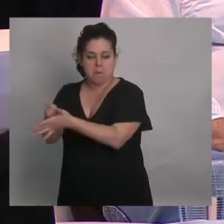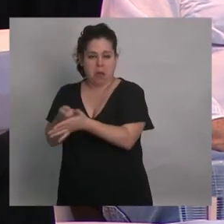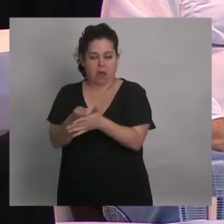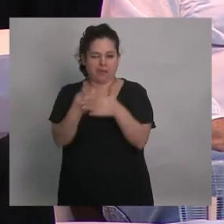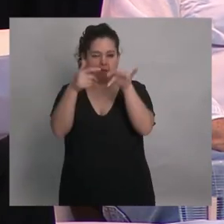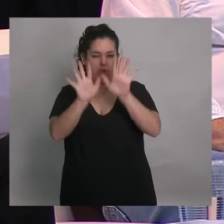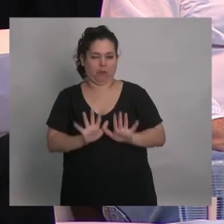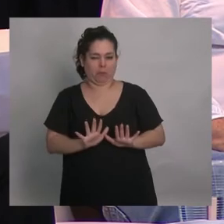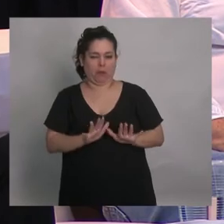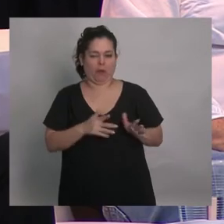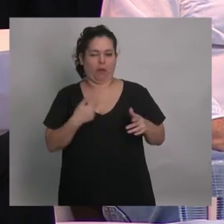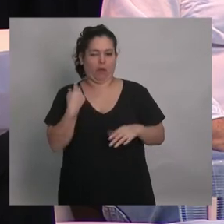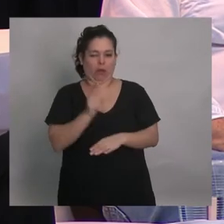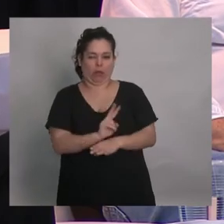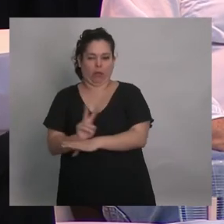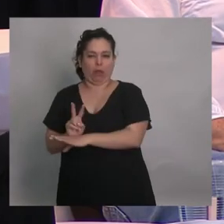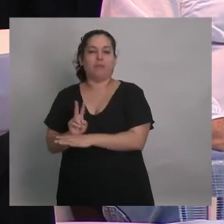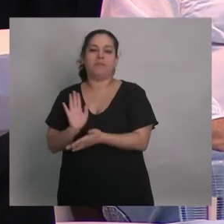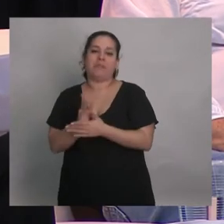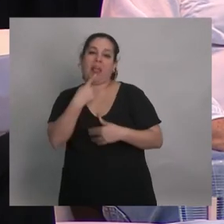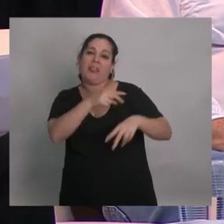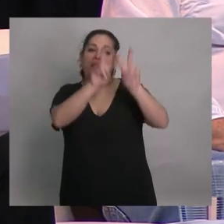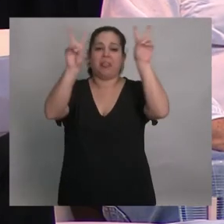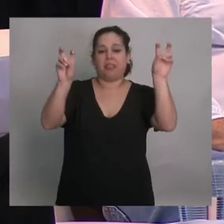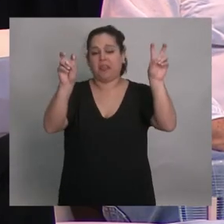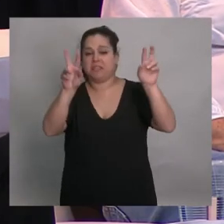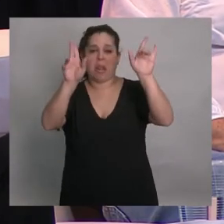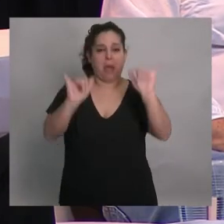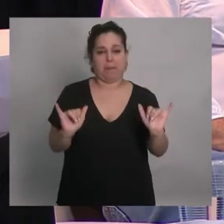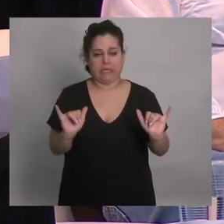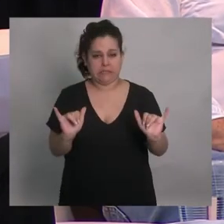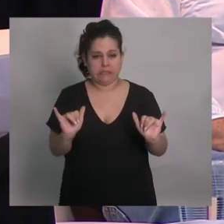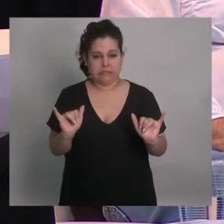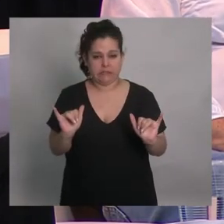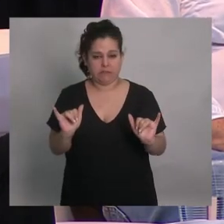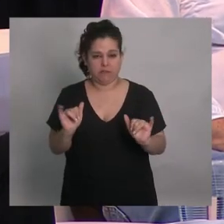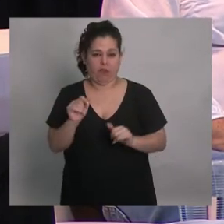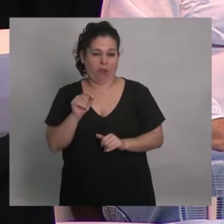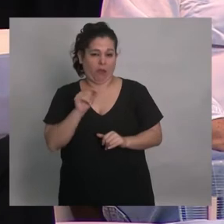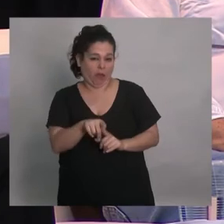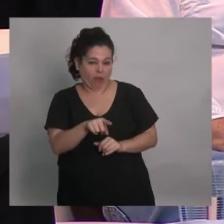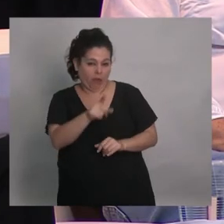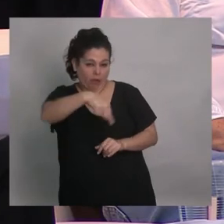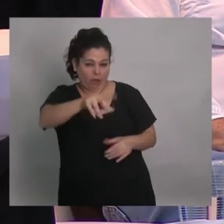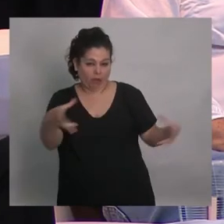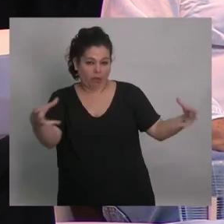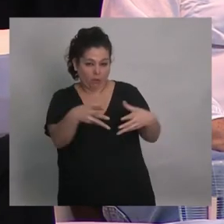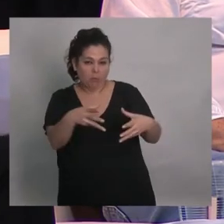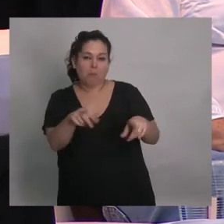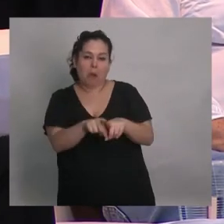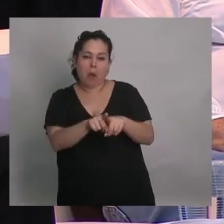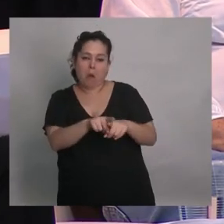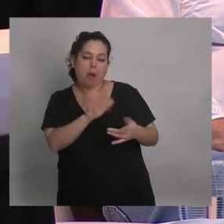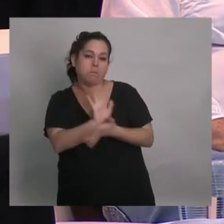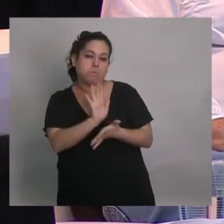en el nombre de la paz juegan con cosas que no tienen repuesto y la